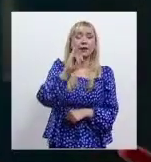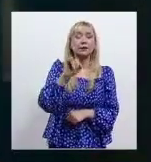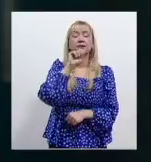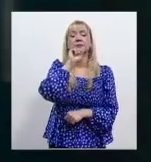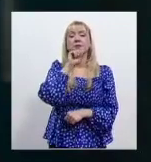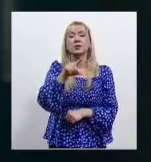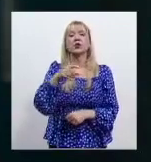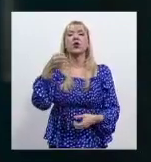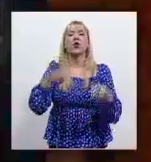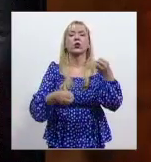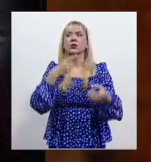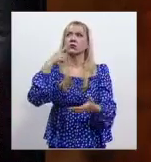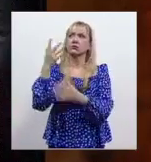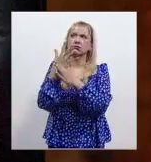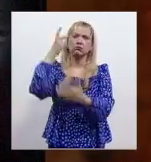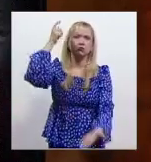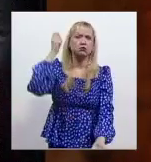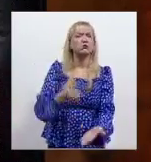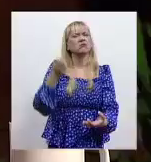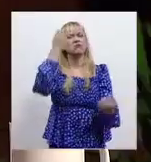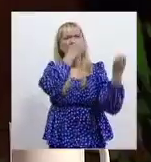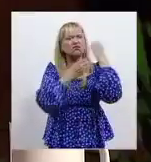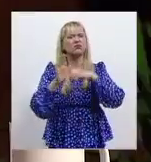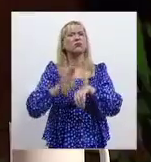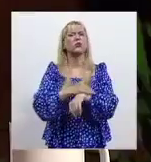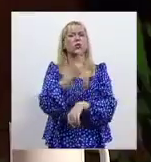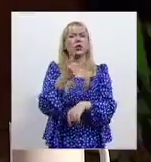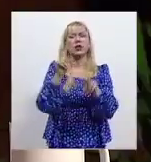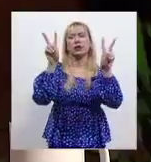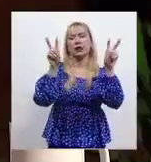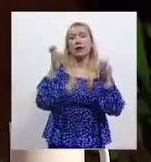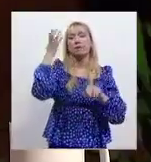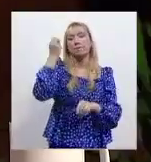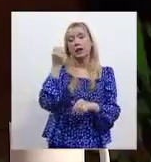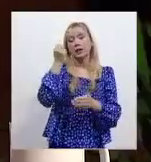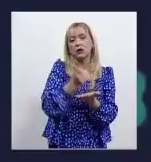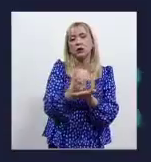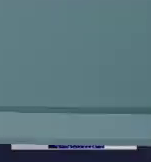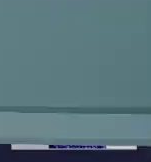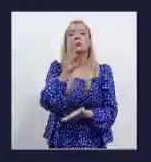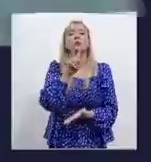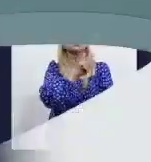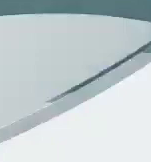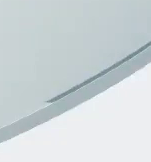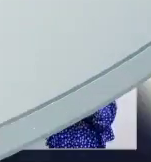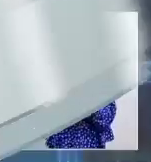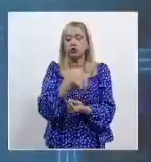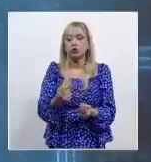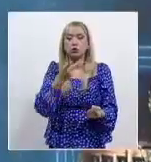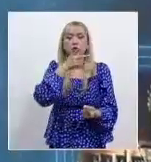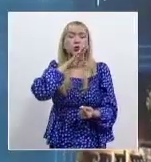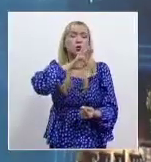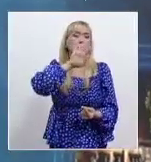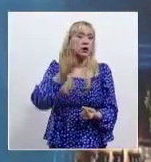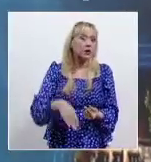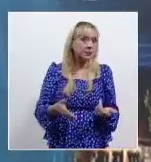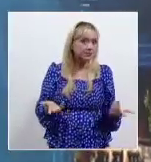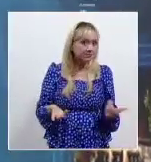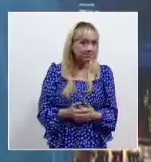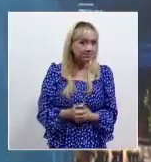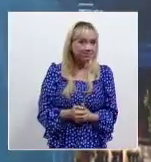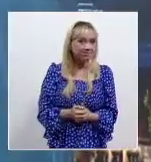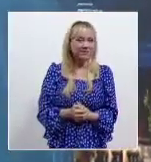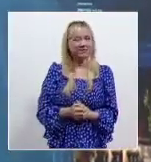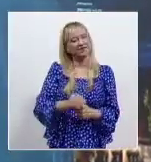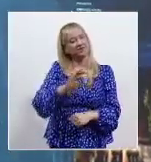se analizarán resoluciones del Tribunal Constitucional en materia de pensiones por orfandad. Y es así como llegamos al